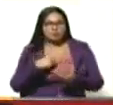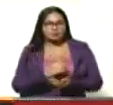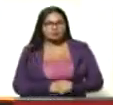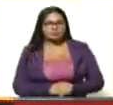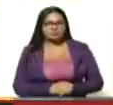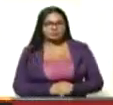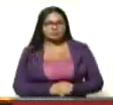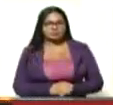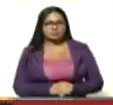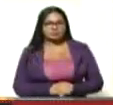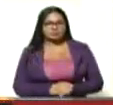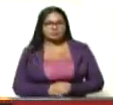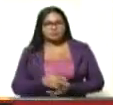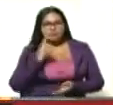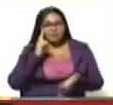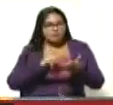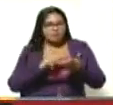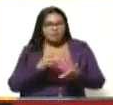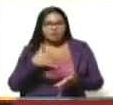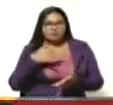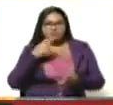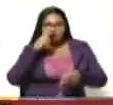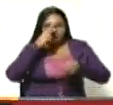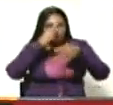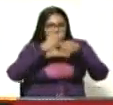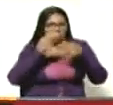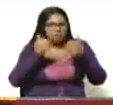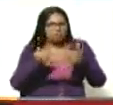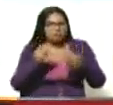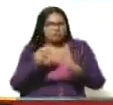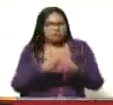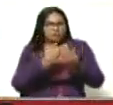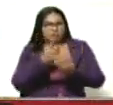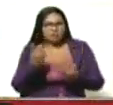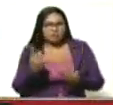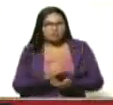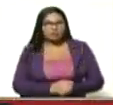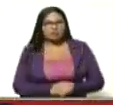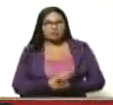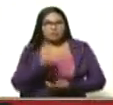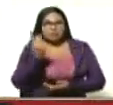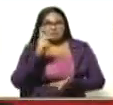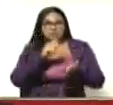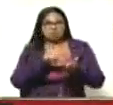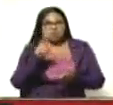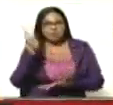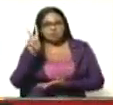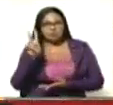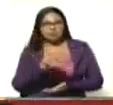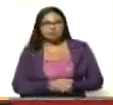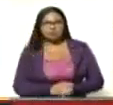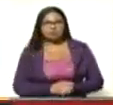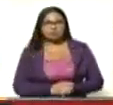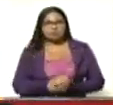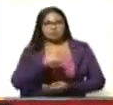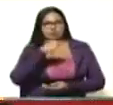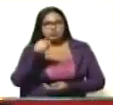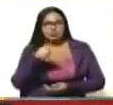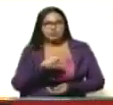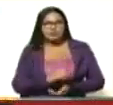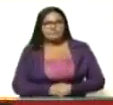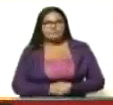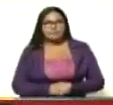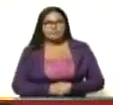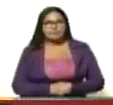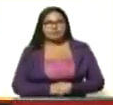much honored to y realmente estoy muy honrada de estar aquí. ¿Primera vez que viene a Venezuela? Yes, it's your first time here in Venezuela. It's my first